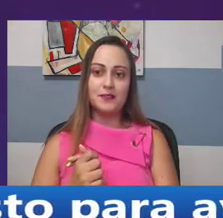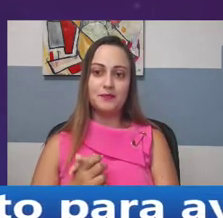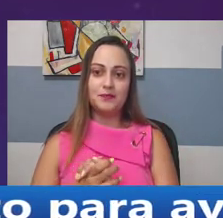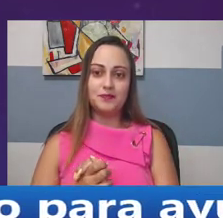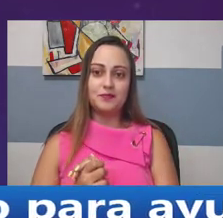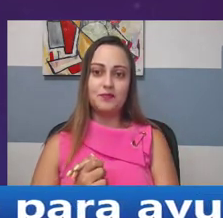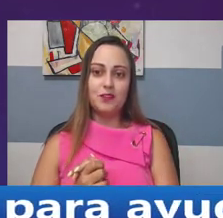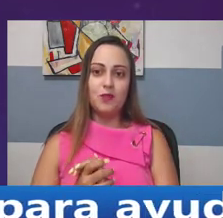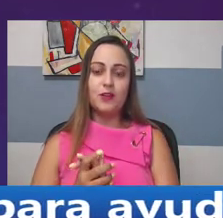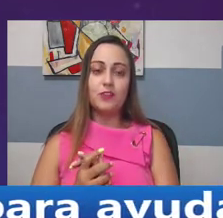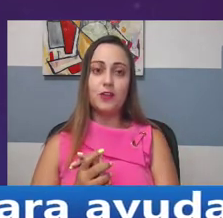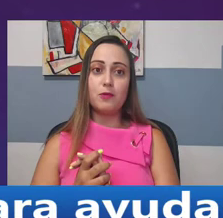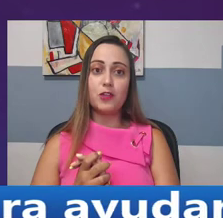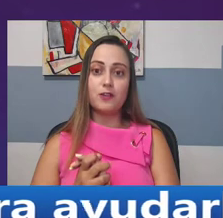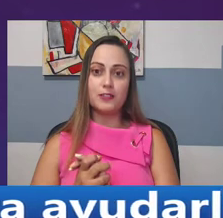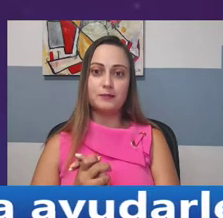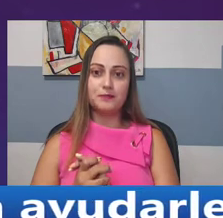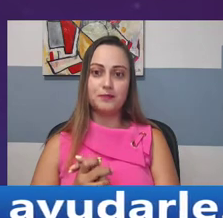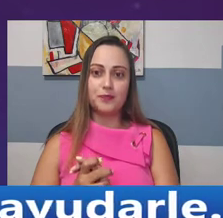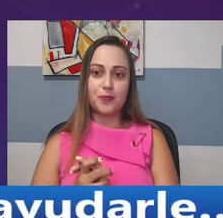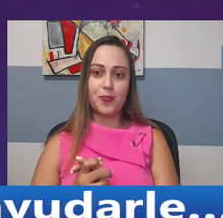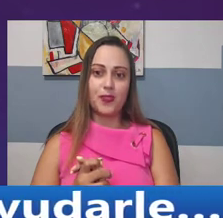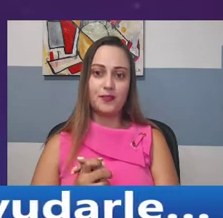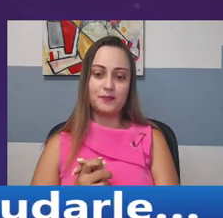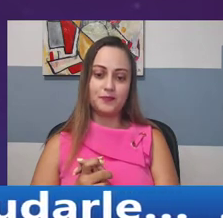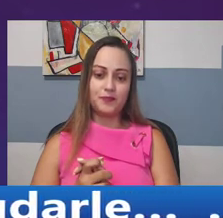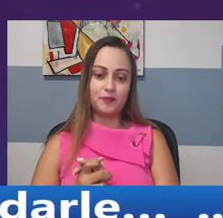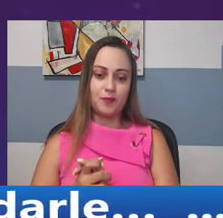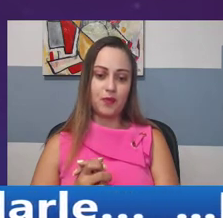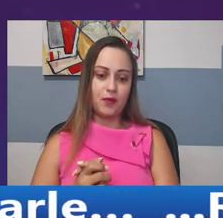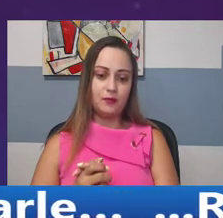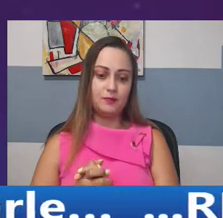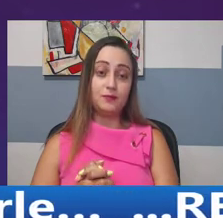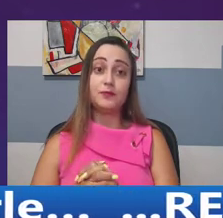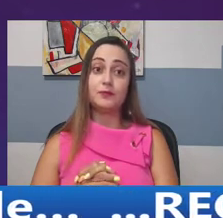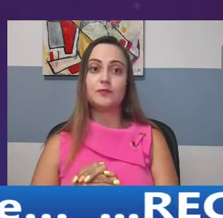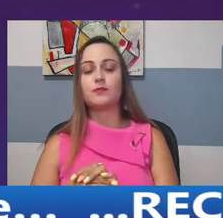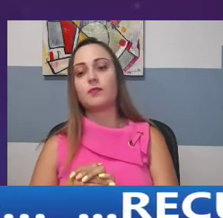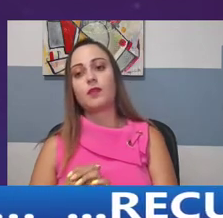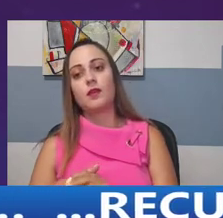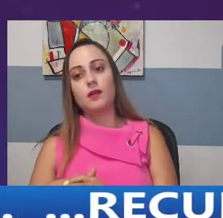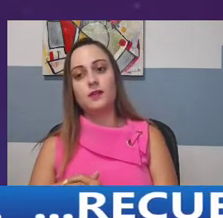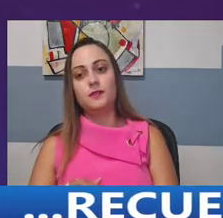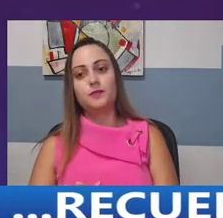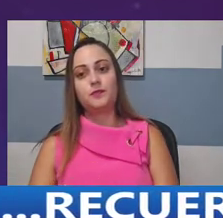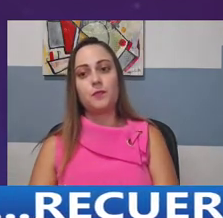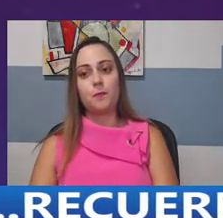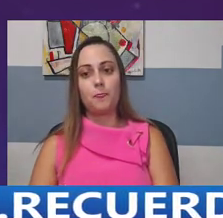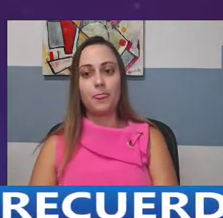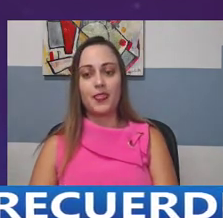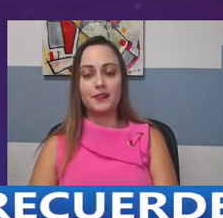Claro. ¿Cuánto tiempo llevas? Bueno, esto... Comparación con muchos